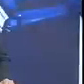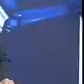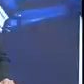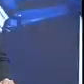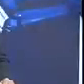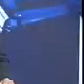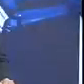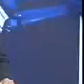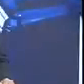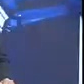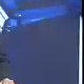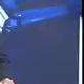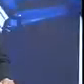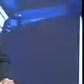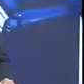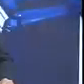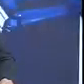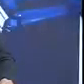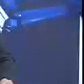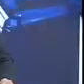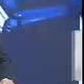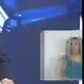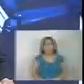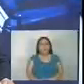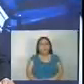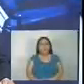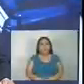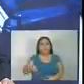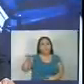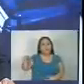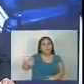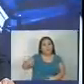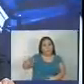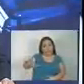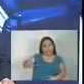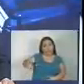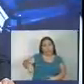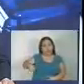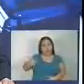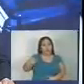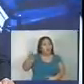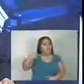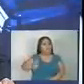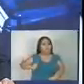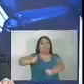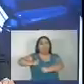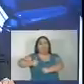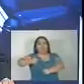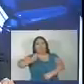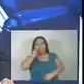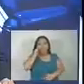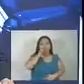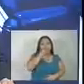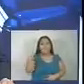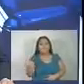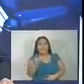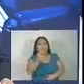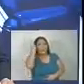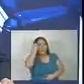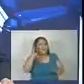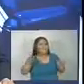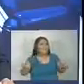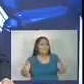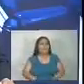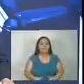Es momento de revisar qué ocurre en el reparto de la campanera en Soyapango, lugar que tiene un cerco militar y la población opina sobre este